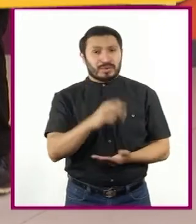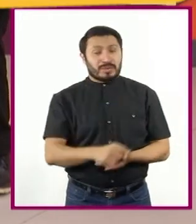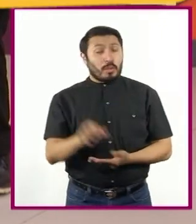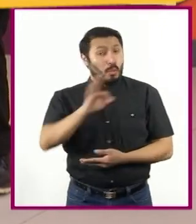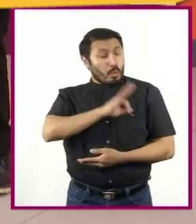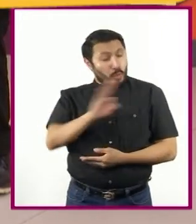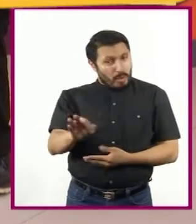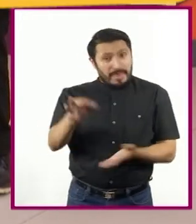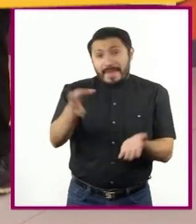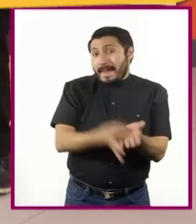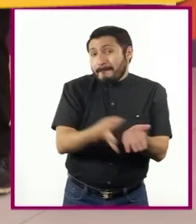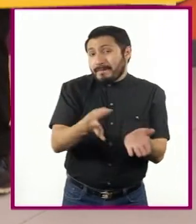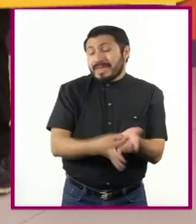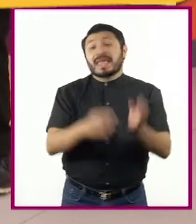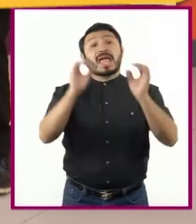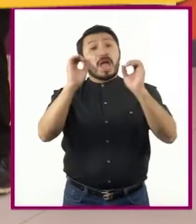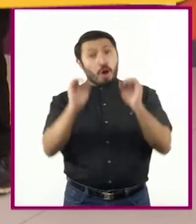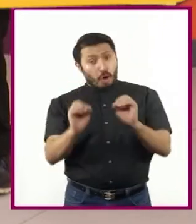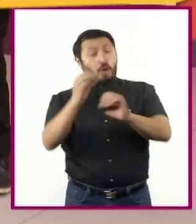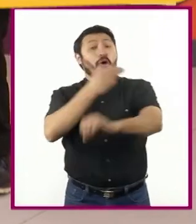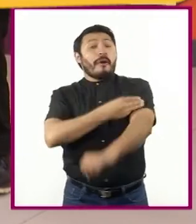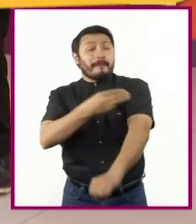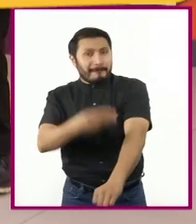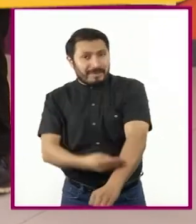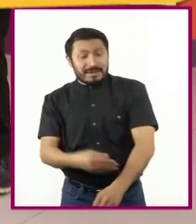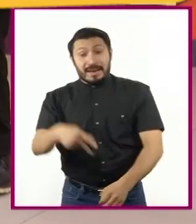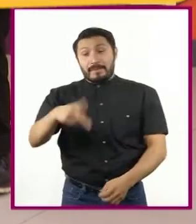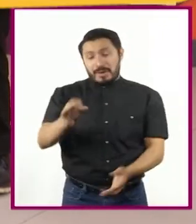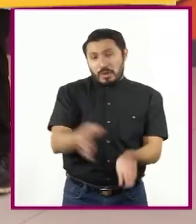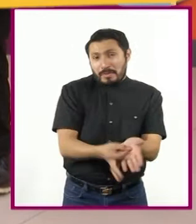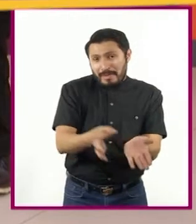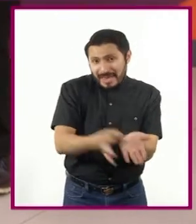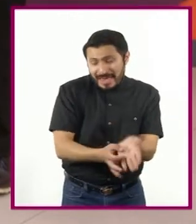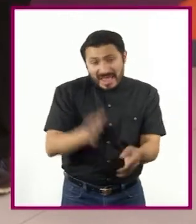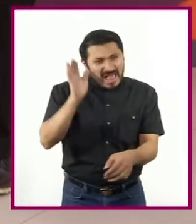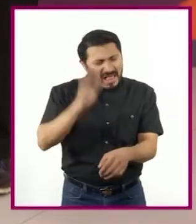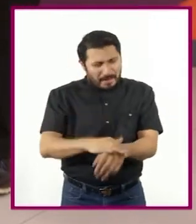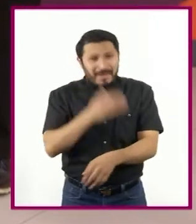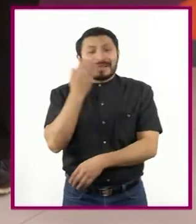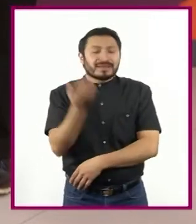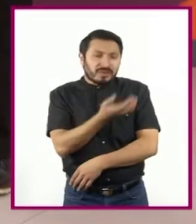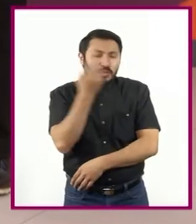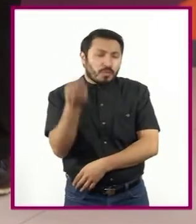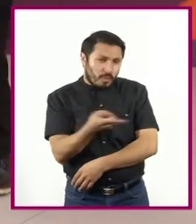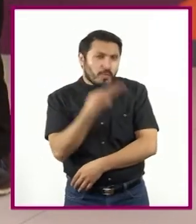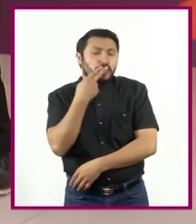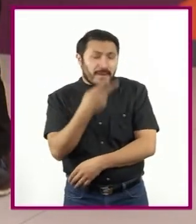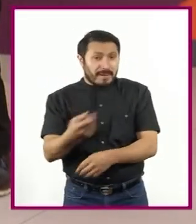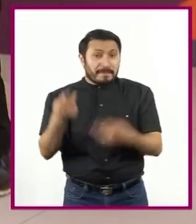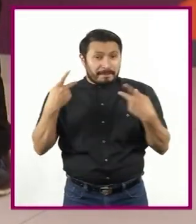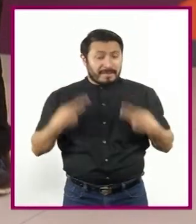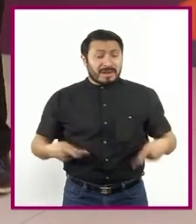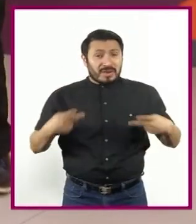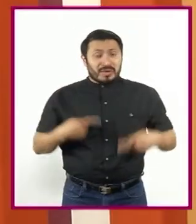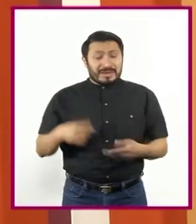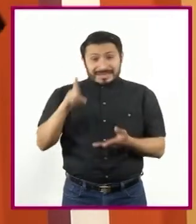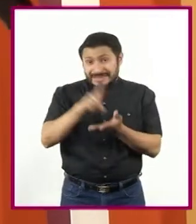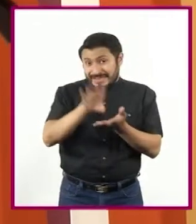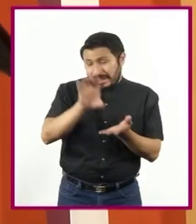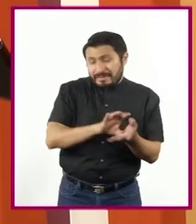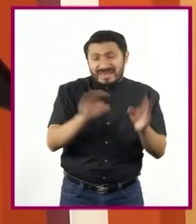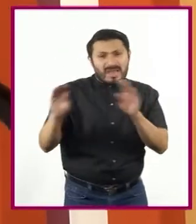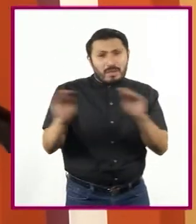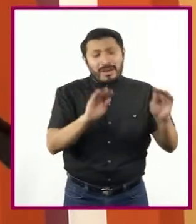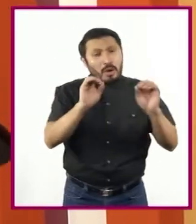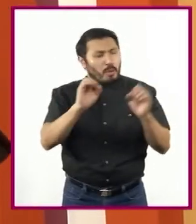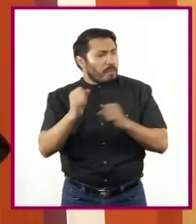hechos con metal o madera, siendo los metálicos los más utilizados por personas con problemas de movilidad,